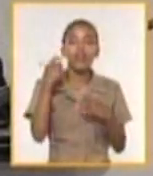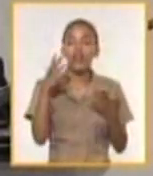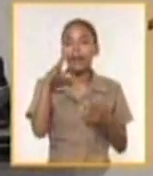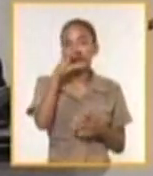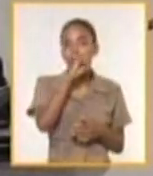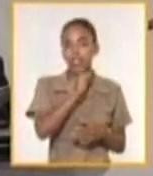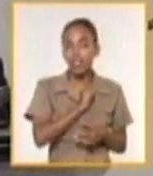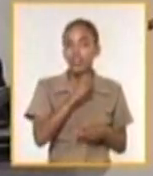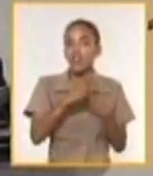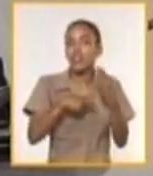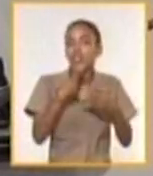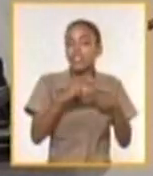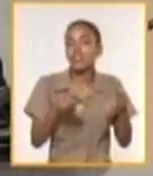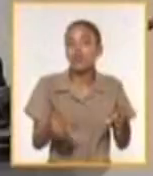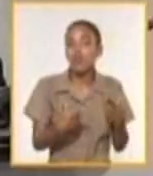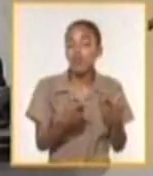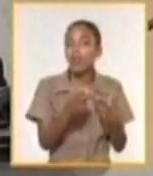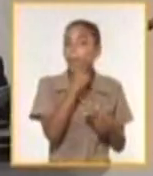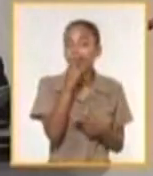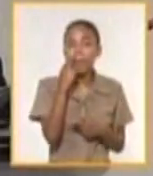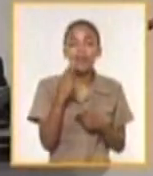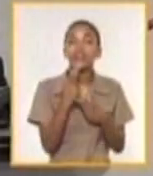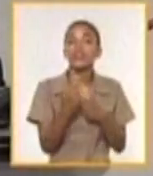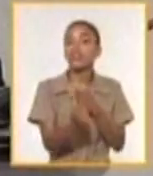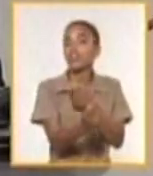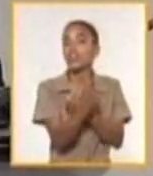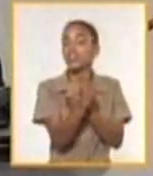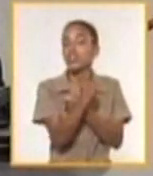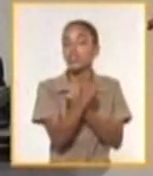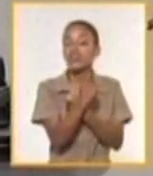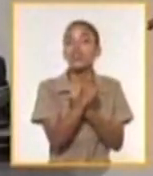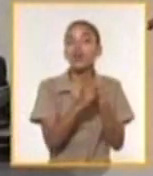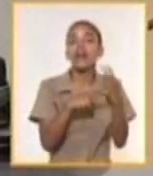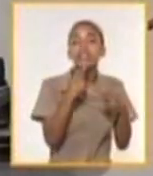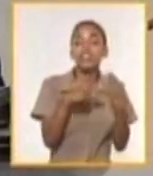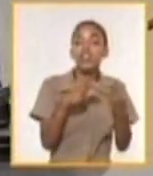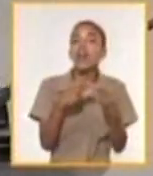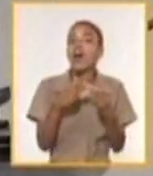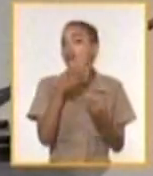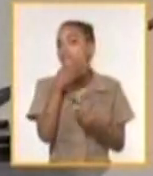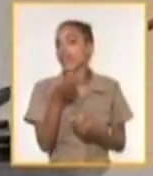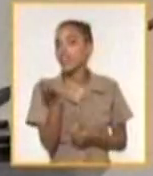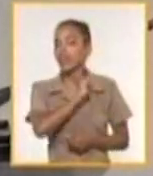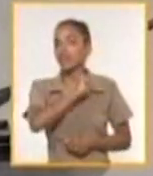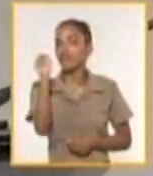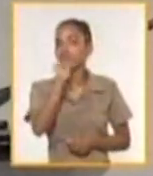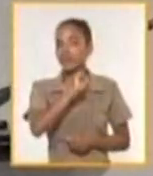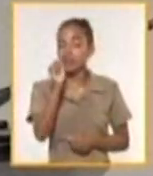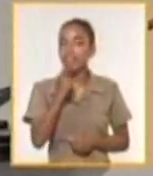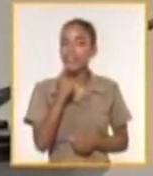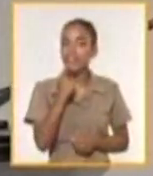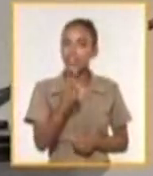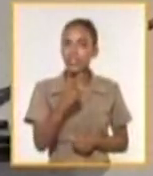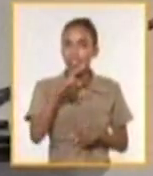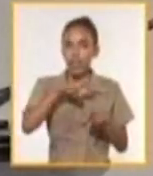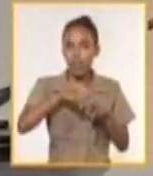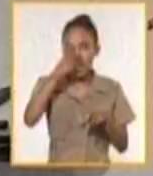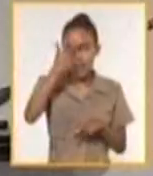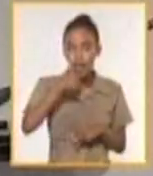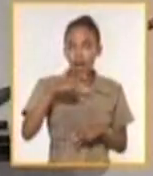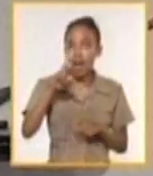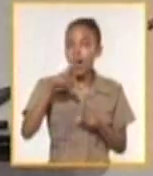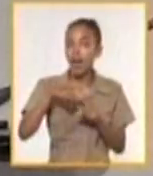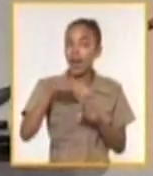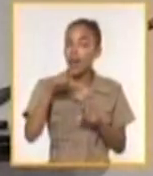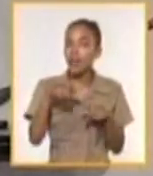tanto, Martí nos enseñó a actuar y Fidel a vencer. Así definía Armando Jar también esa